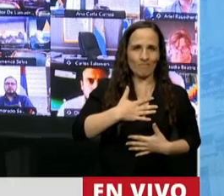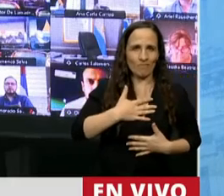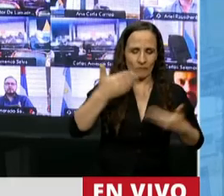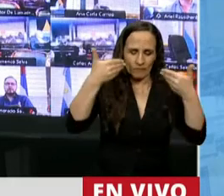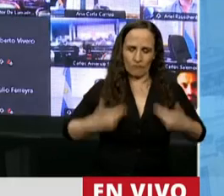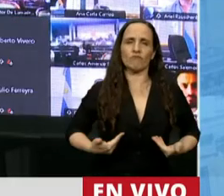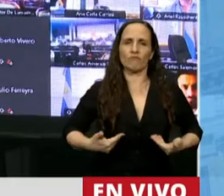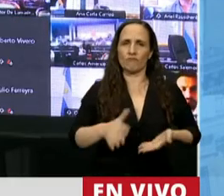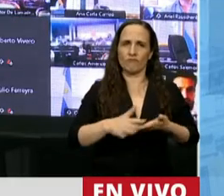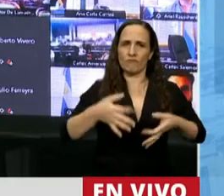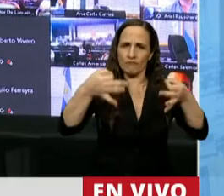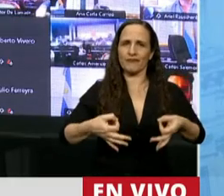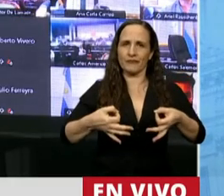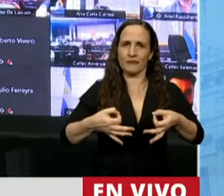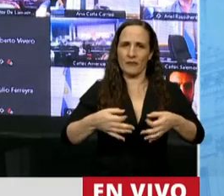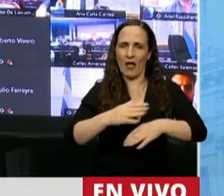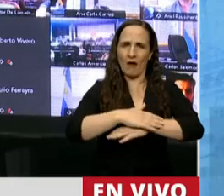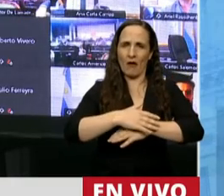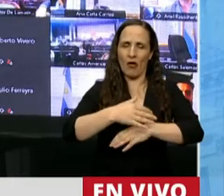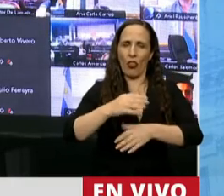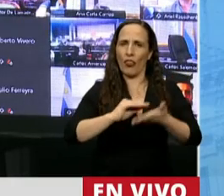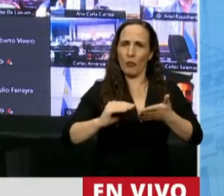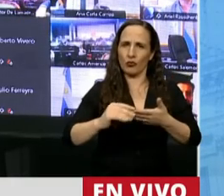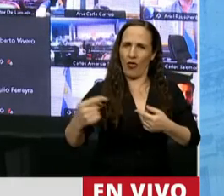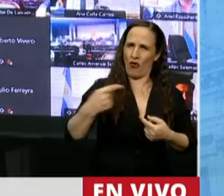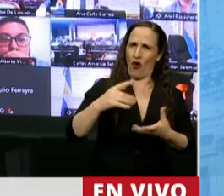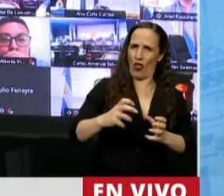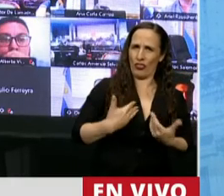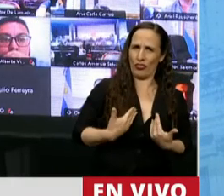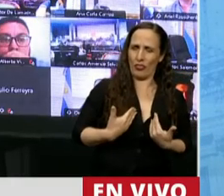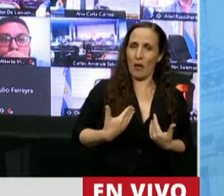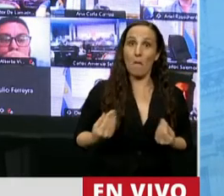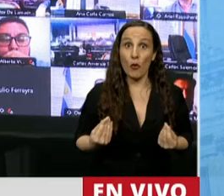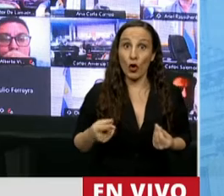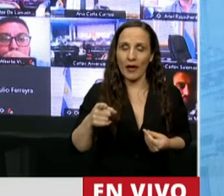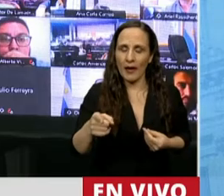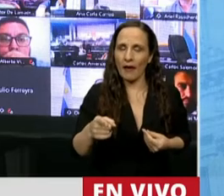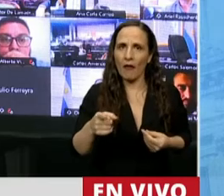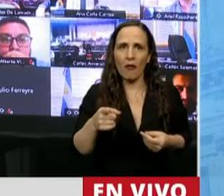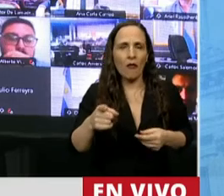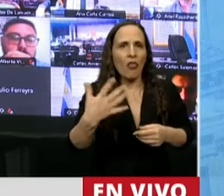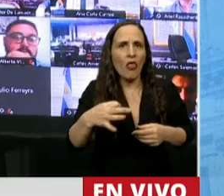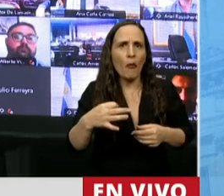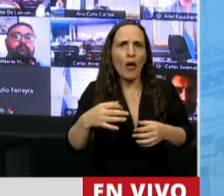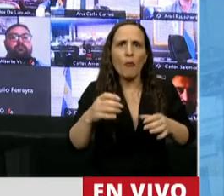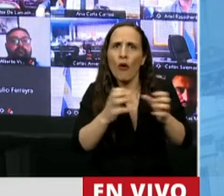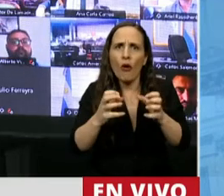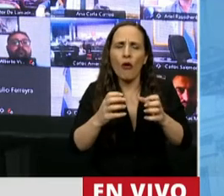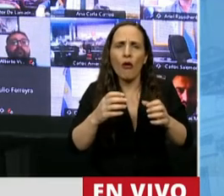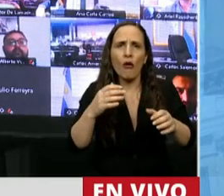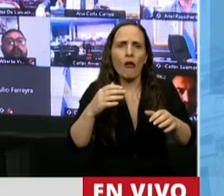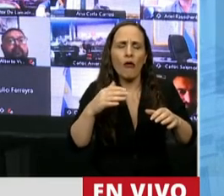como diputado, porque se pretende el tratamiento exprés de una cuestión que